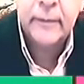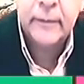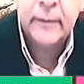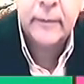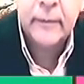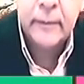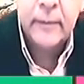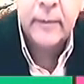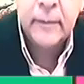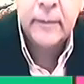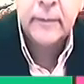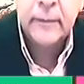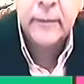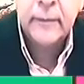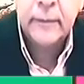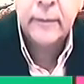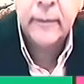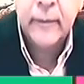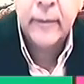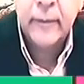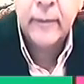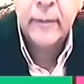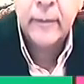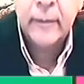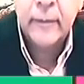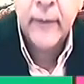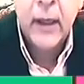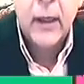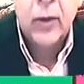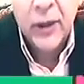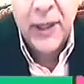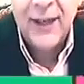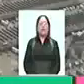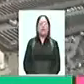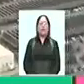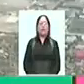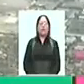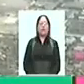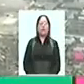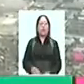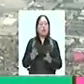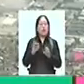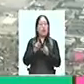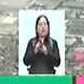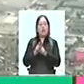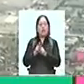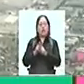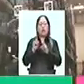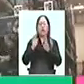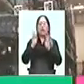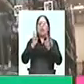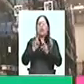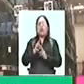estos fideicomisos a los productores nacionales desde su perspectiva? Otra vez, la coincidencia está en el hecho de que el